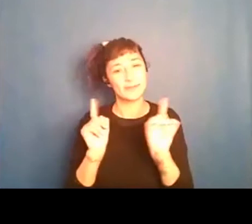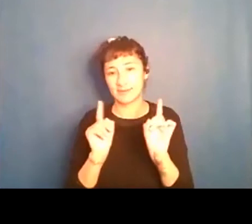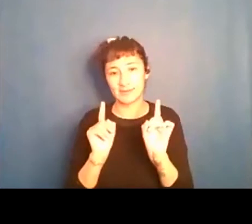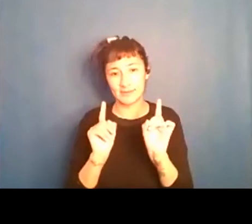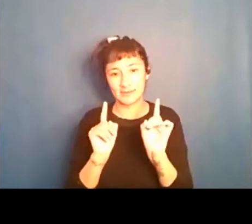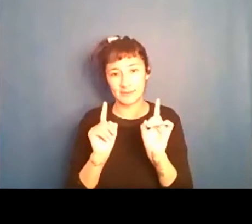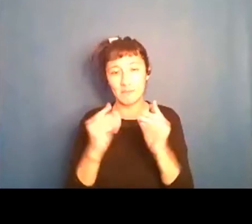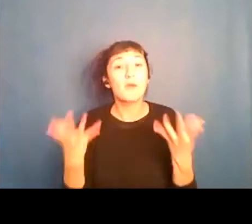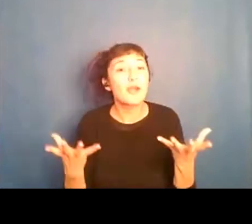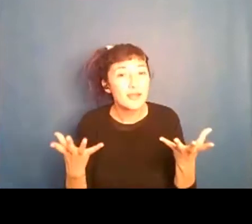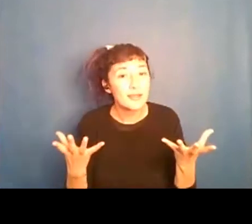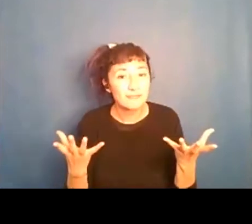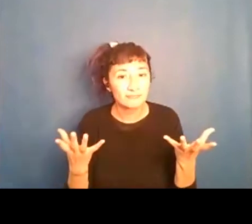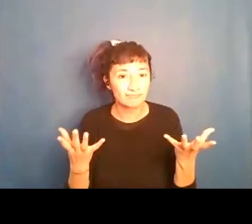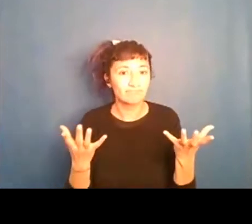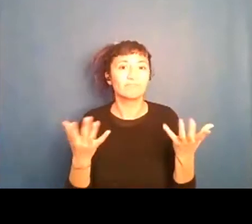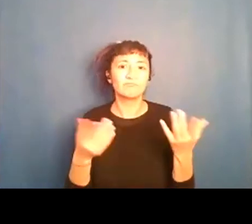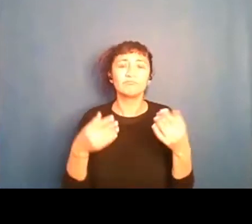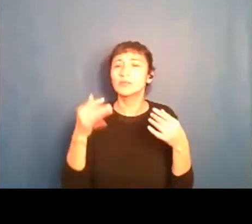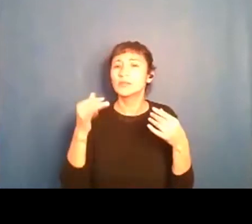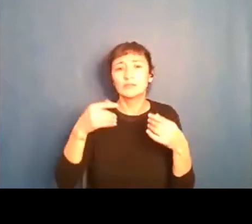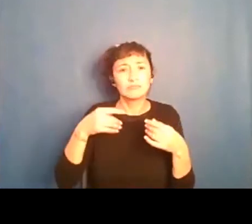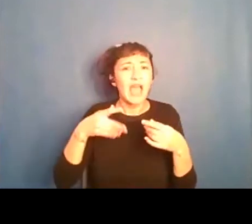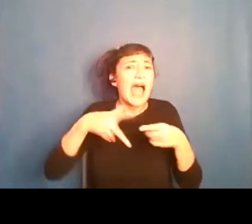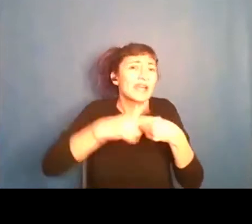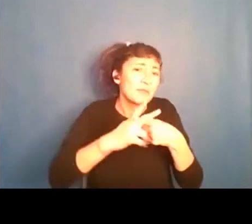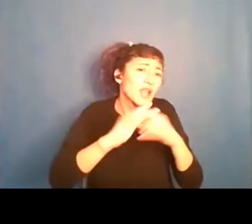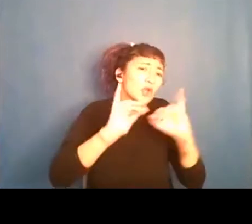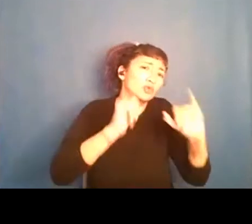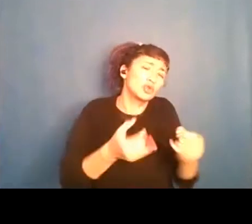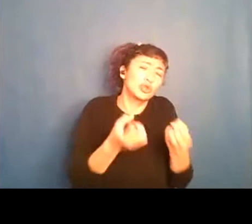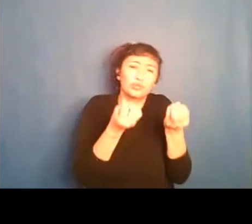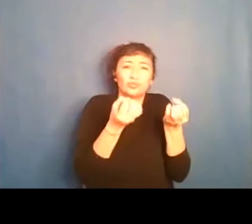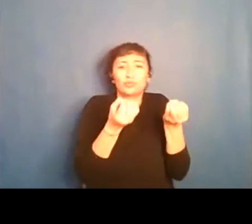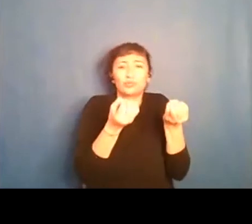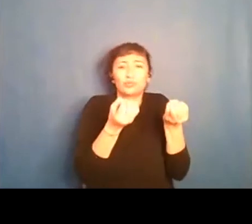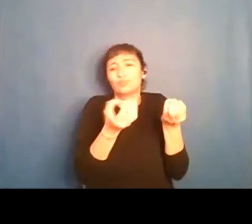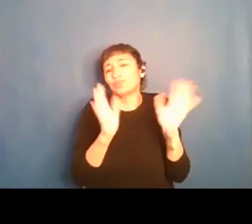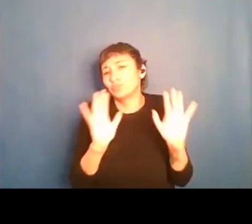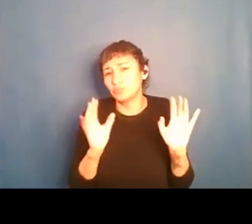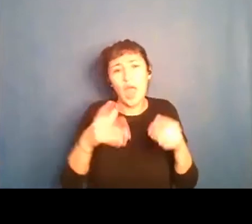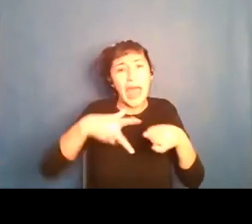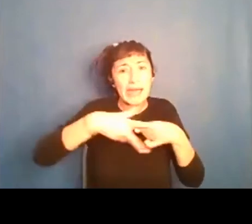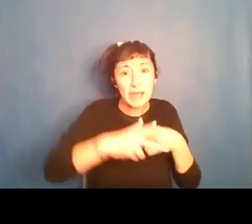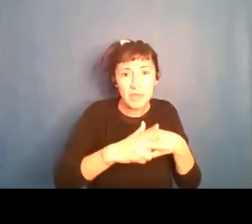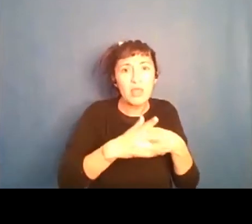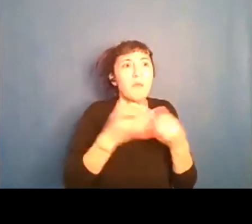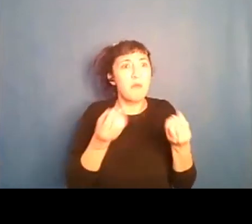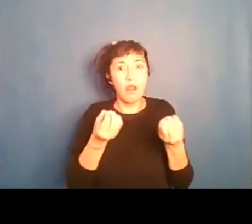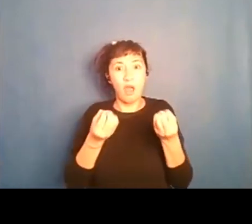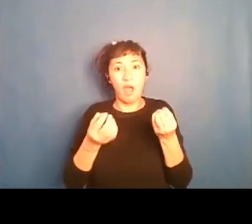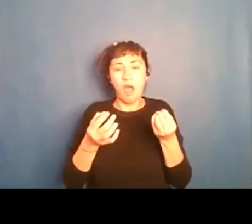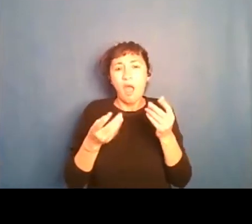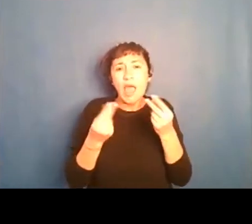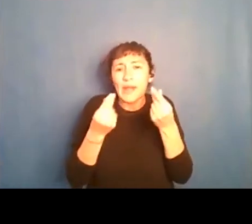Primero, ¿por qué? ¿Es una herramienta? Sí, bienvenido sea. ¿Una herramienta que es para mejorar la calidad de vida de las